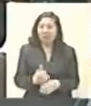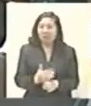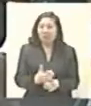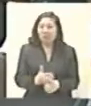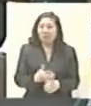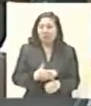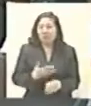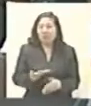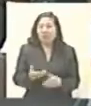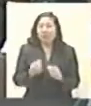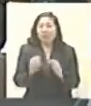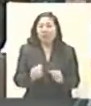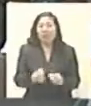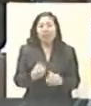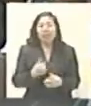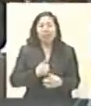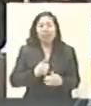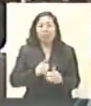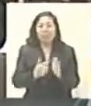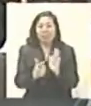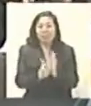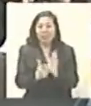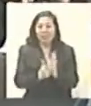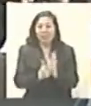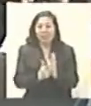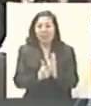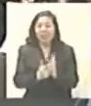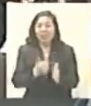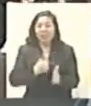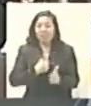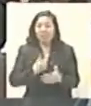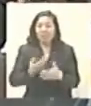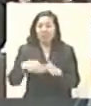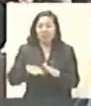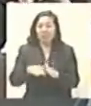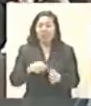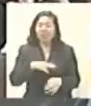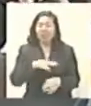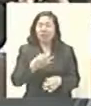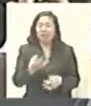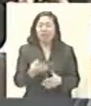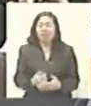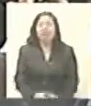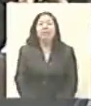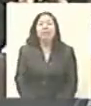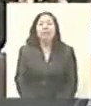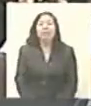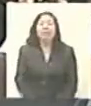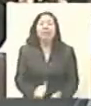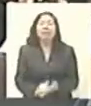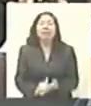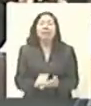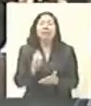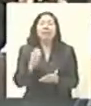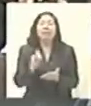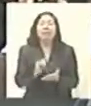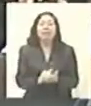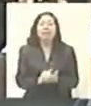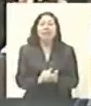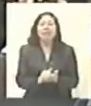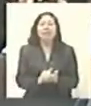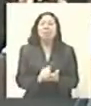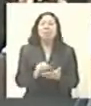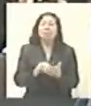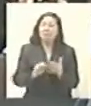podríamos afirmar en la propia ley lo que está en los fundamentos y en el mismo contenido del espíritu y de la propuesta de la ley, y que creo que es la